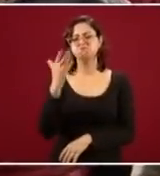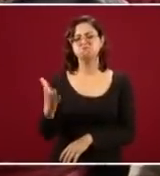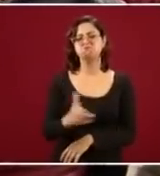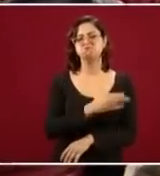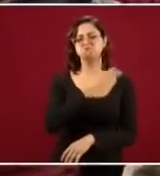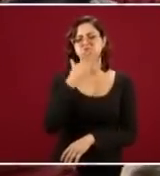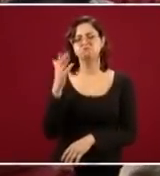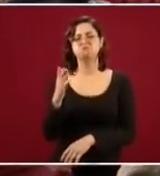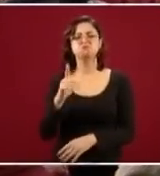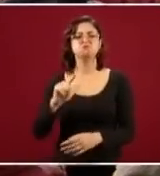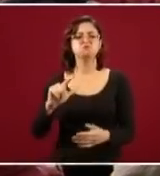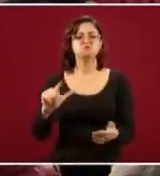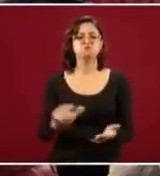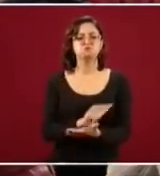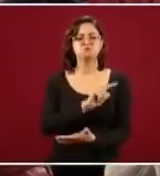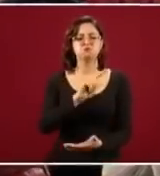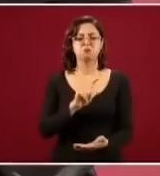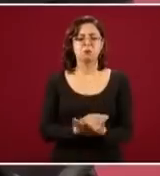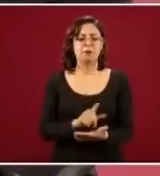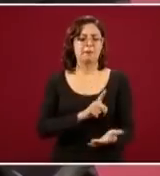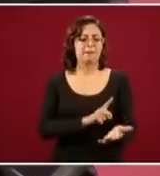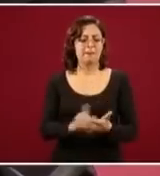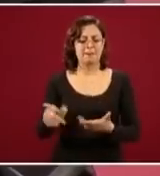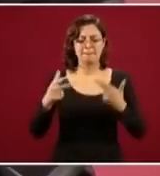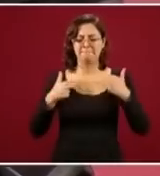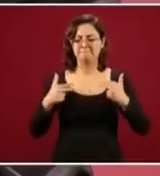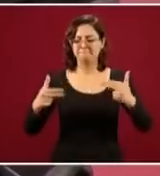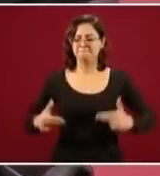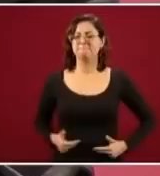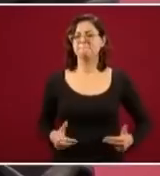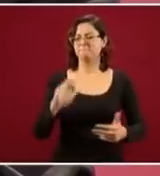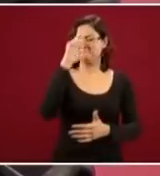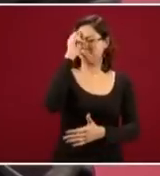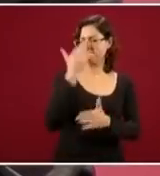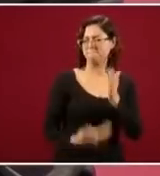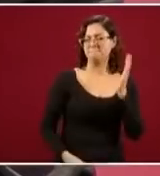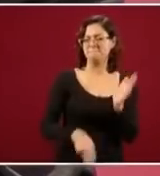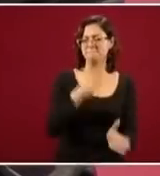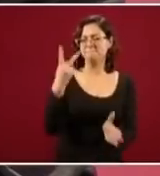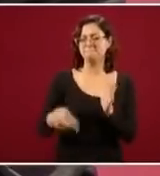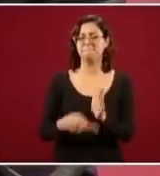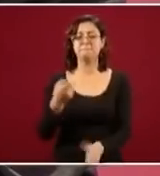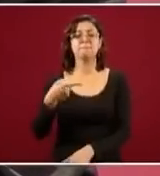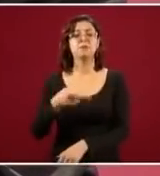el principal violador de los derechos humanos.